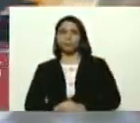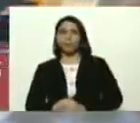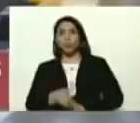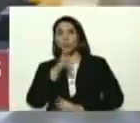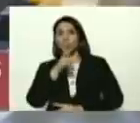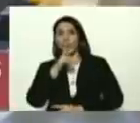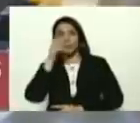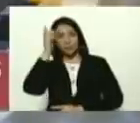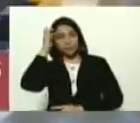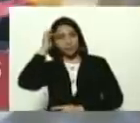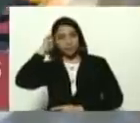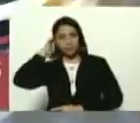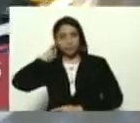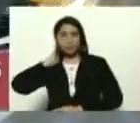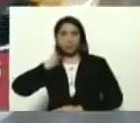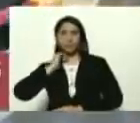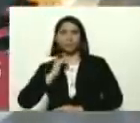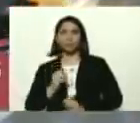increíble. Bueno,